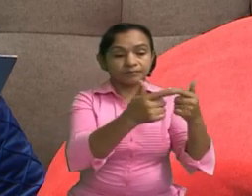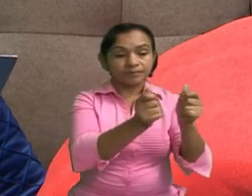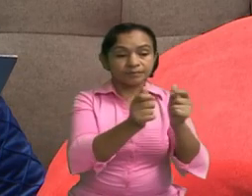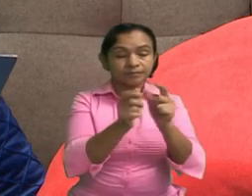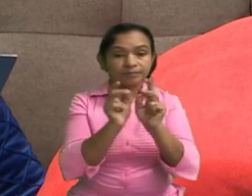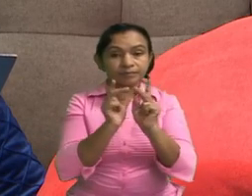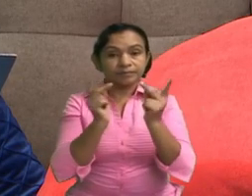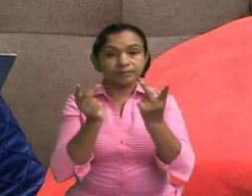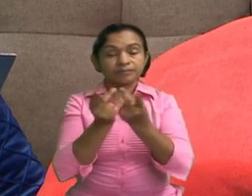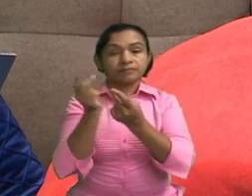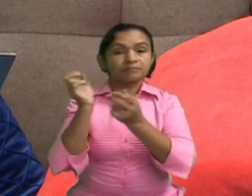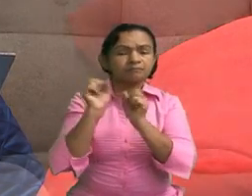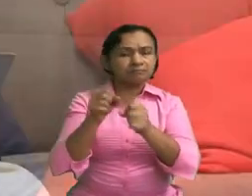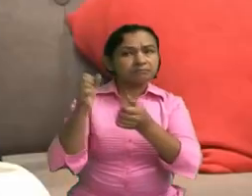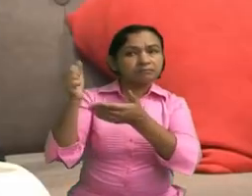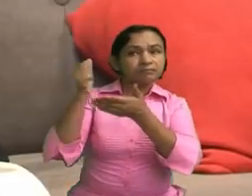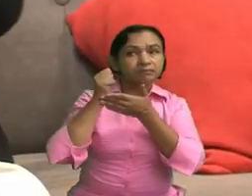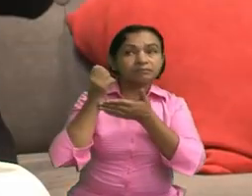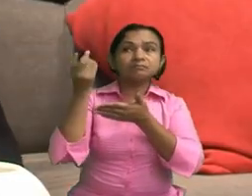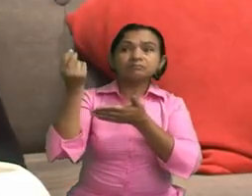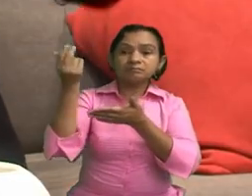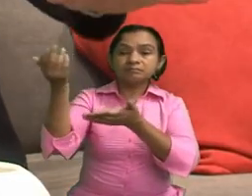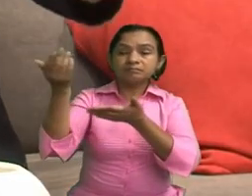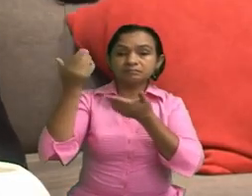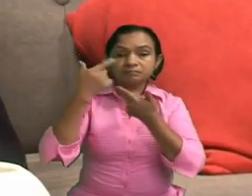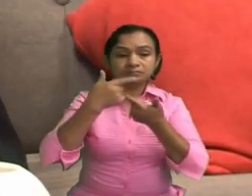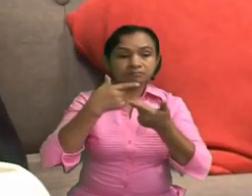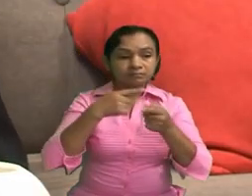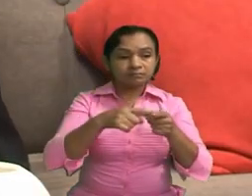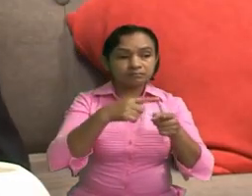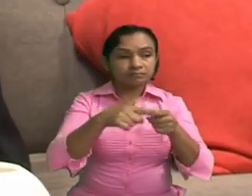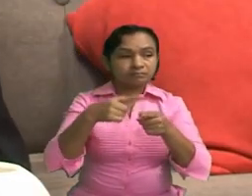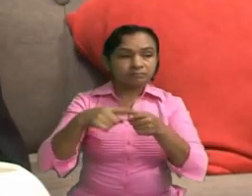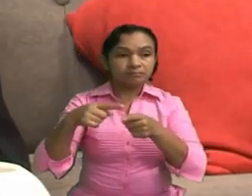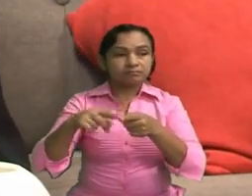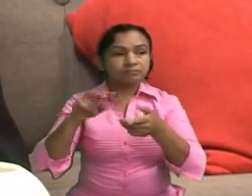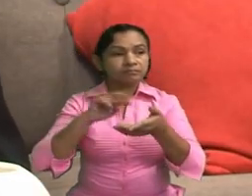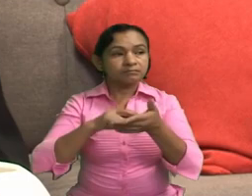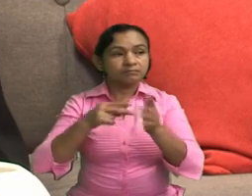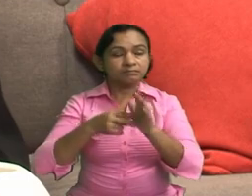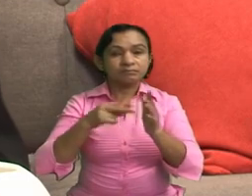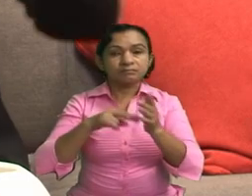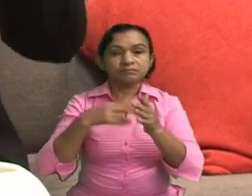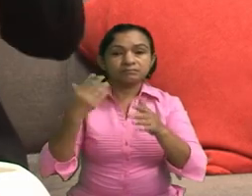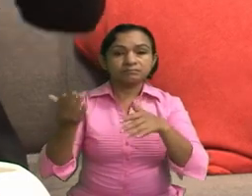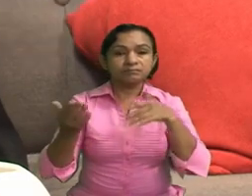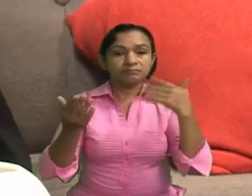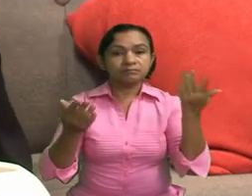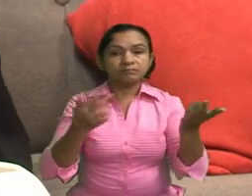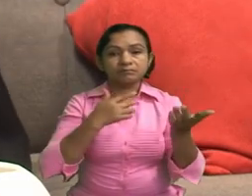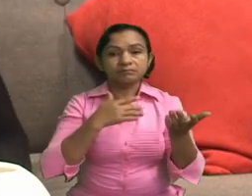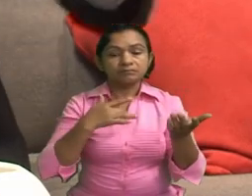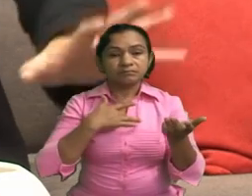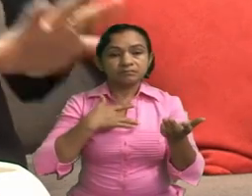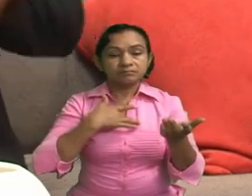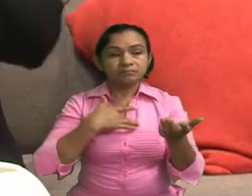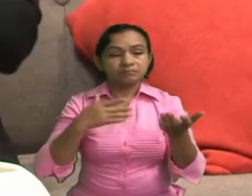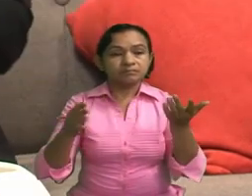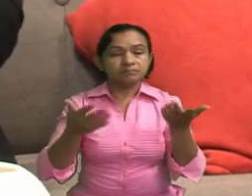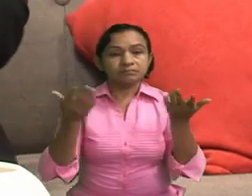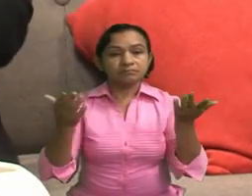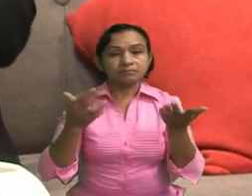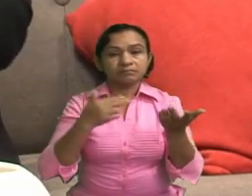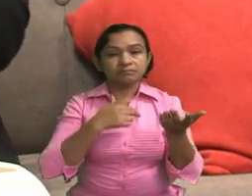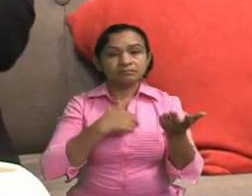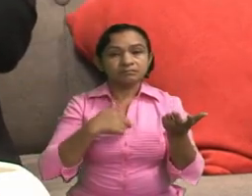acceder al beneficio a través de lo que ellos definan, en qué se les, cuál es su necesidad y en qué se les va